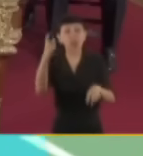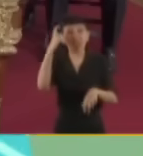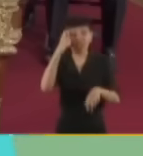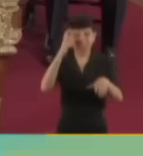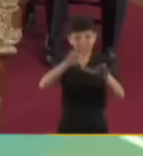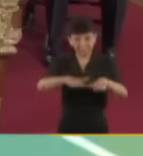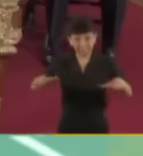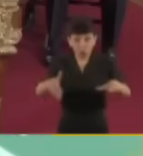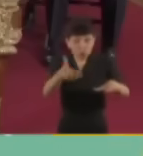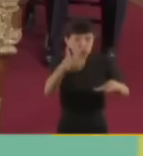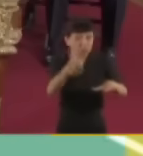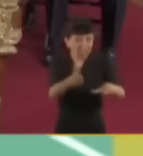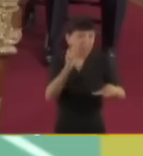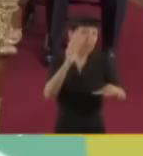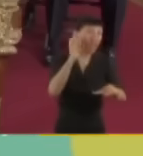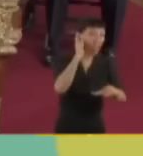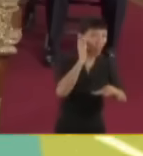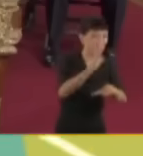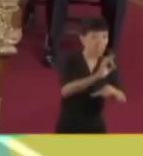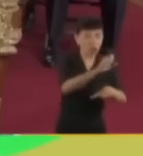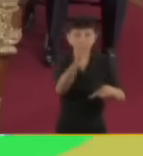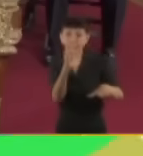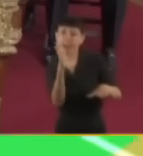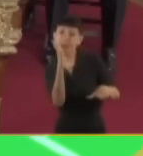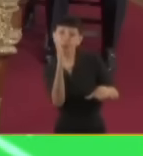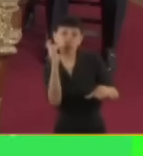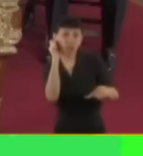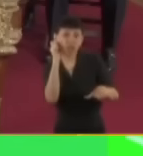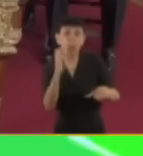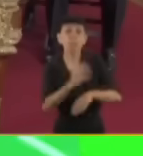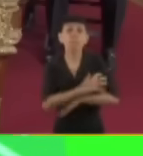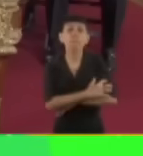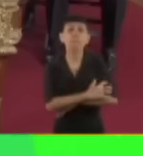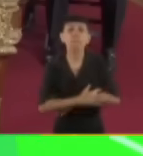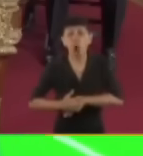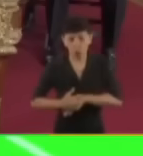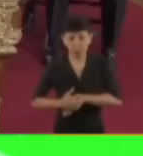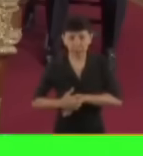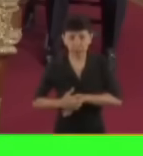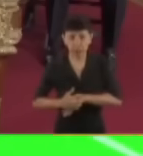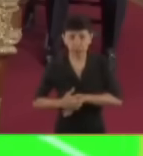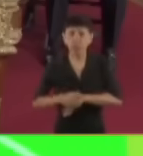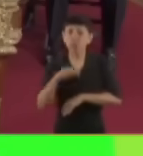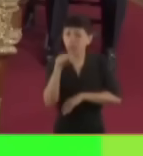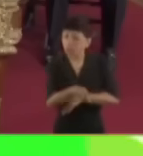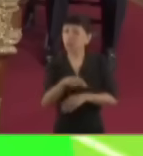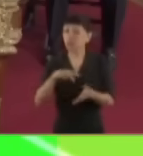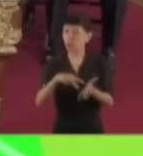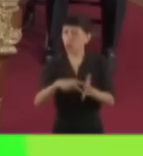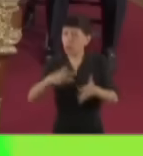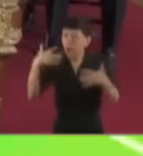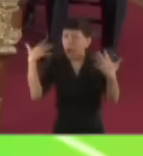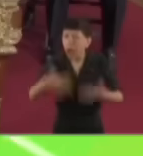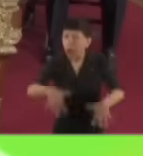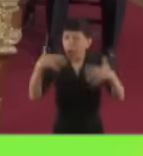mayoría de los constitucionalistas creen que el mismo es inconstitucional. Hagamos un parangón, una analogía. Probablemente